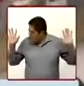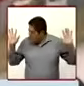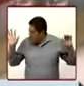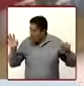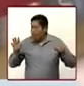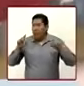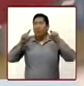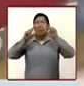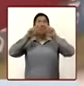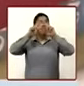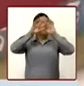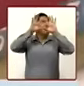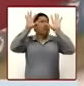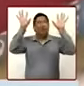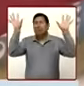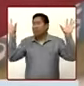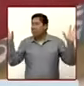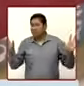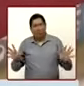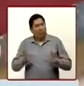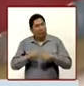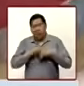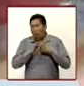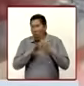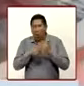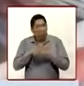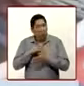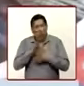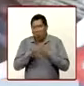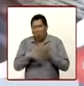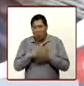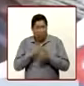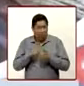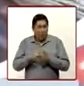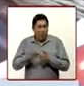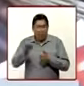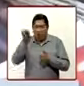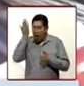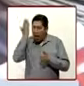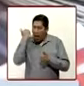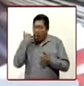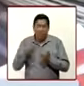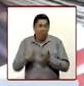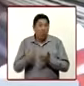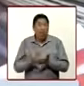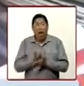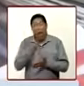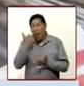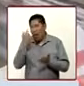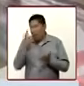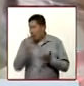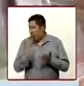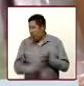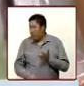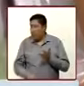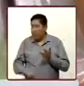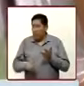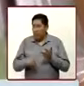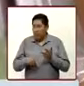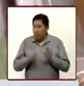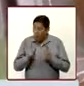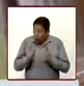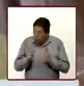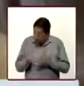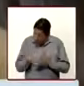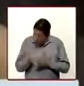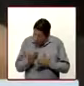variado título de libros, de todo, como se podría decir, libro antiguo, un libro nuevo, una literatura nueva,